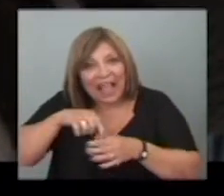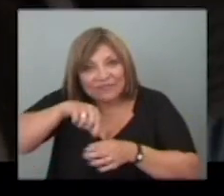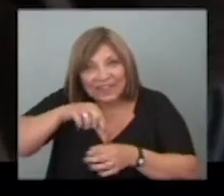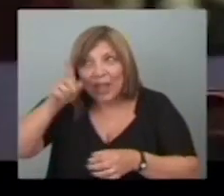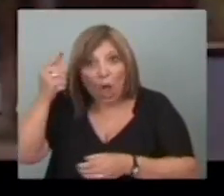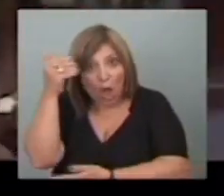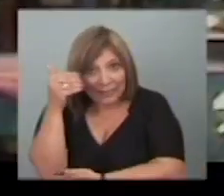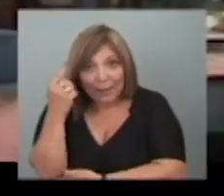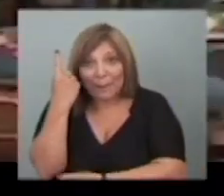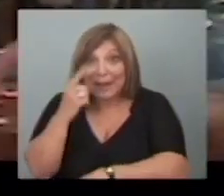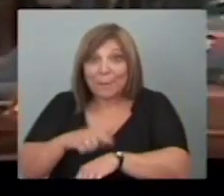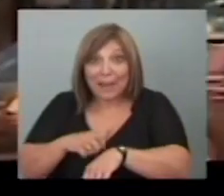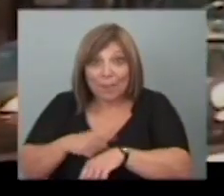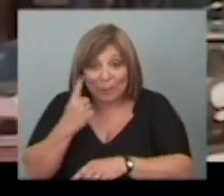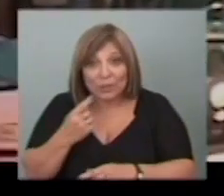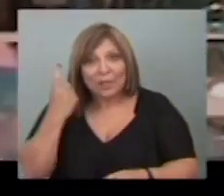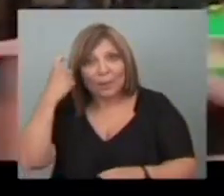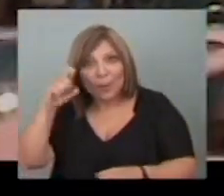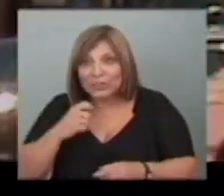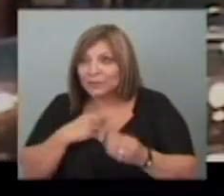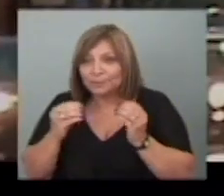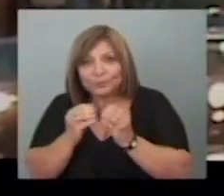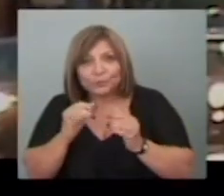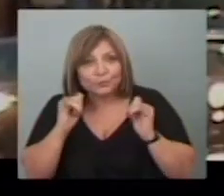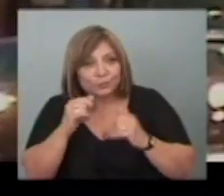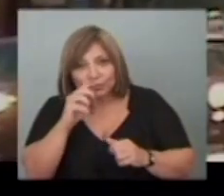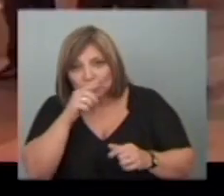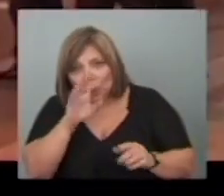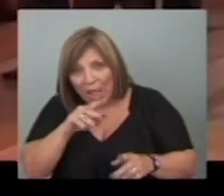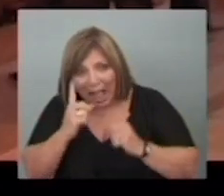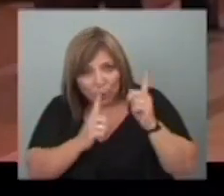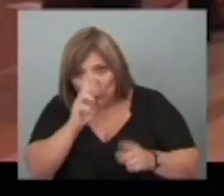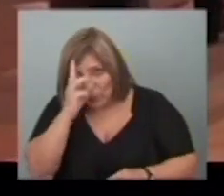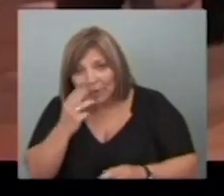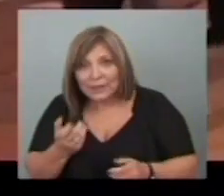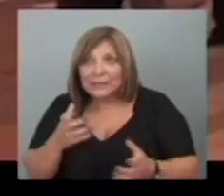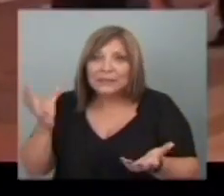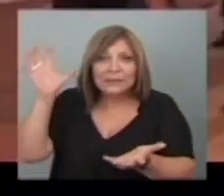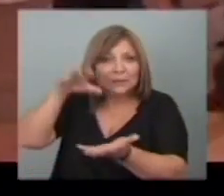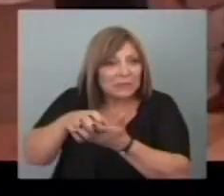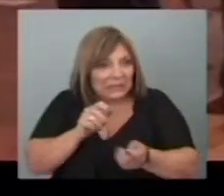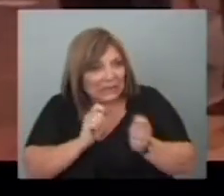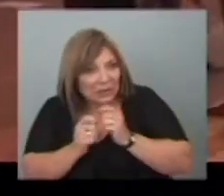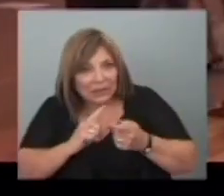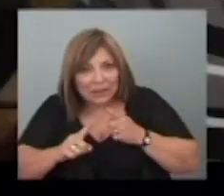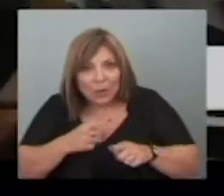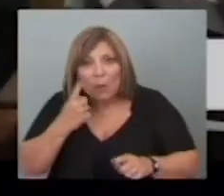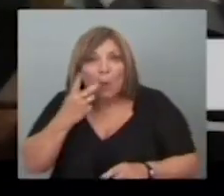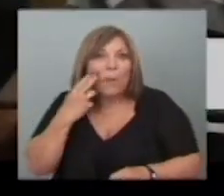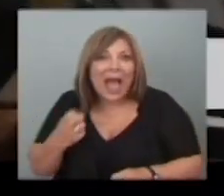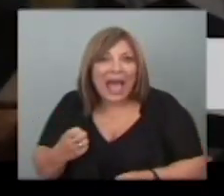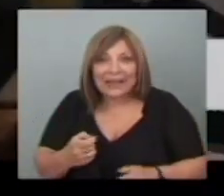primer tiempo. Y entonces me salió un proyecto con uno que era uruguayo, que hacía muchos años que estaba allá, de montar algo como un bar de acá,